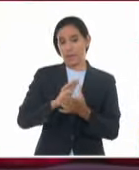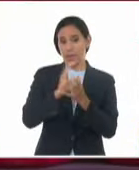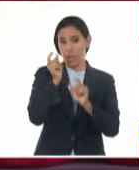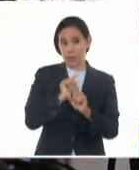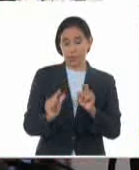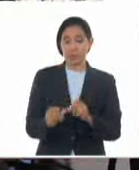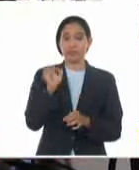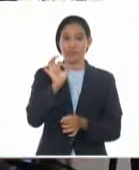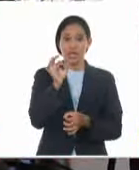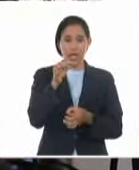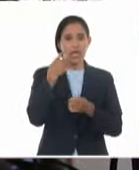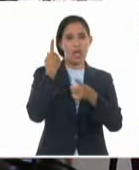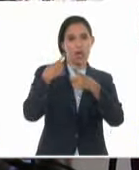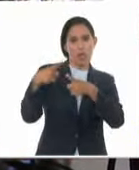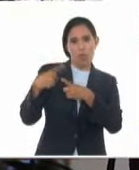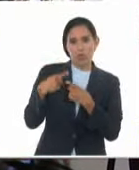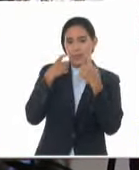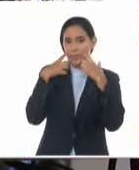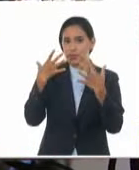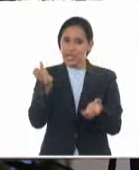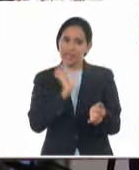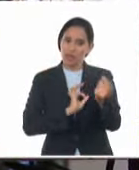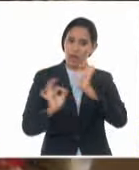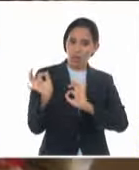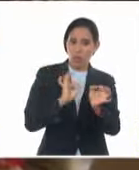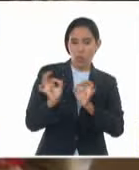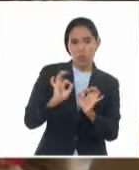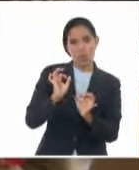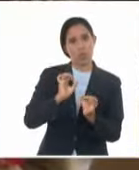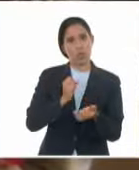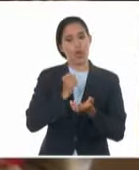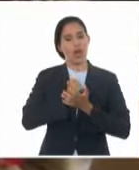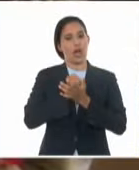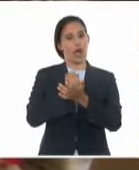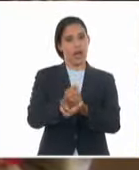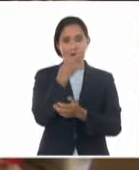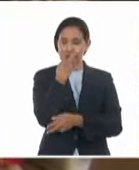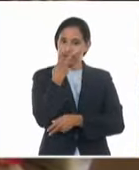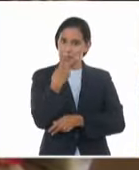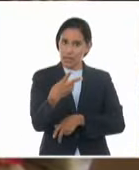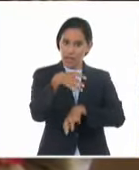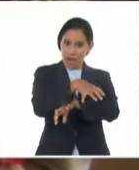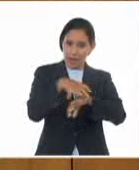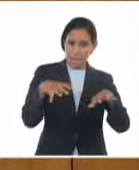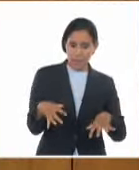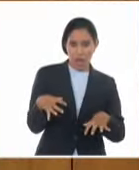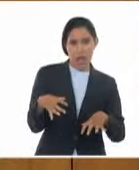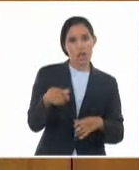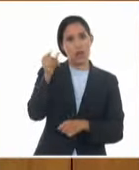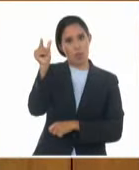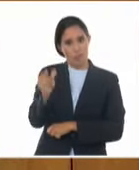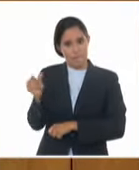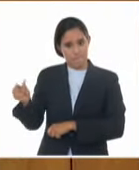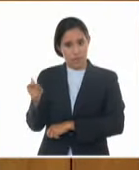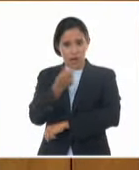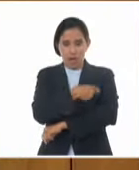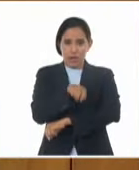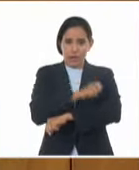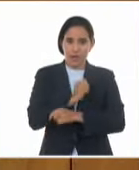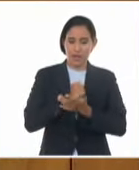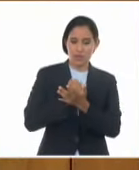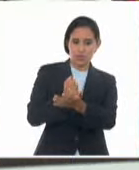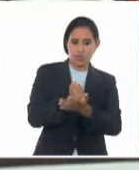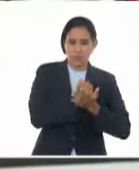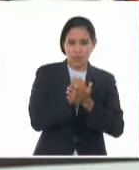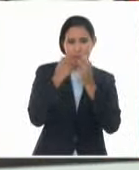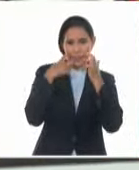misión de contribuir a preservar y elevar la sanidad animal, vegetal y humana, con un aporte significativo de profesionales